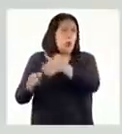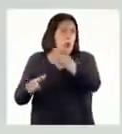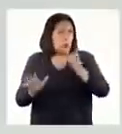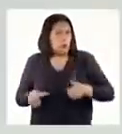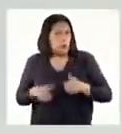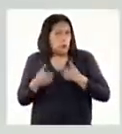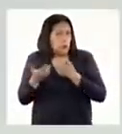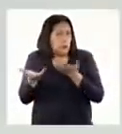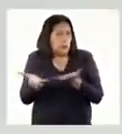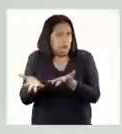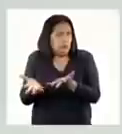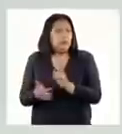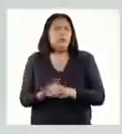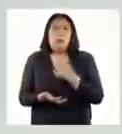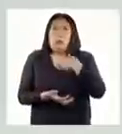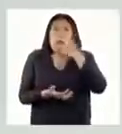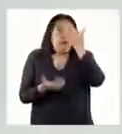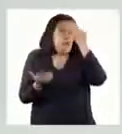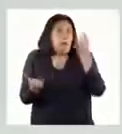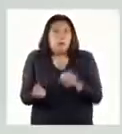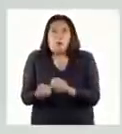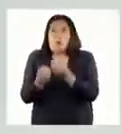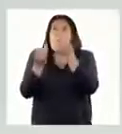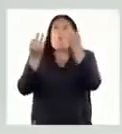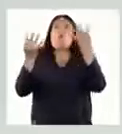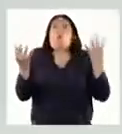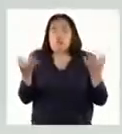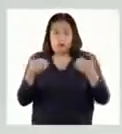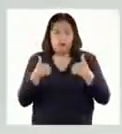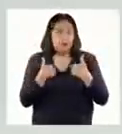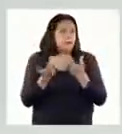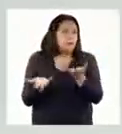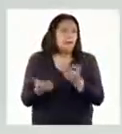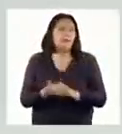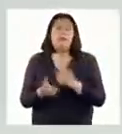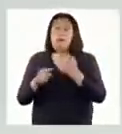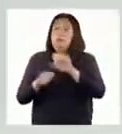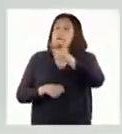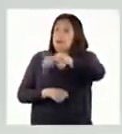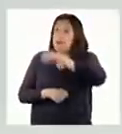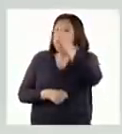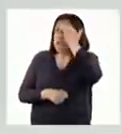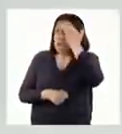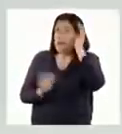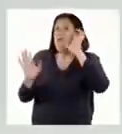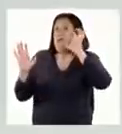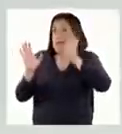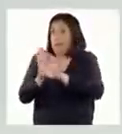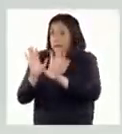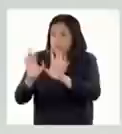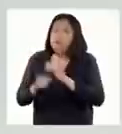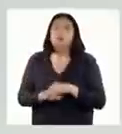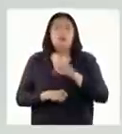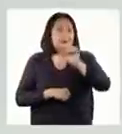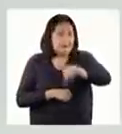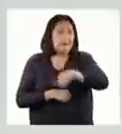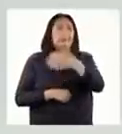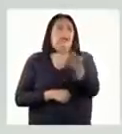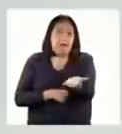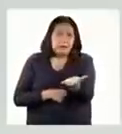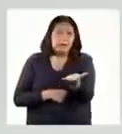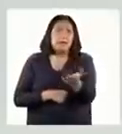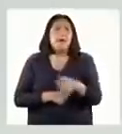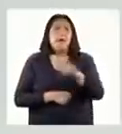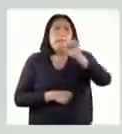vivos. No se conoce el número total de especies de animales, pero se sabe, por ejemplo, que existen